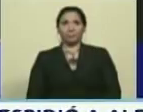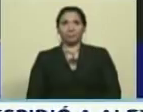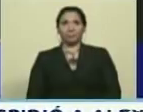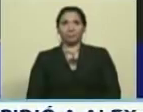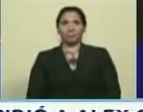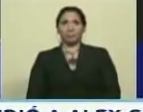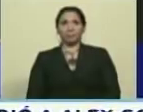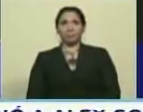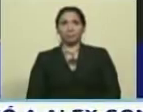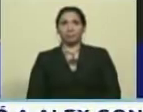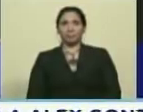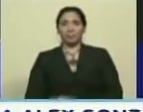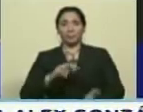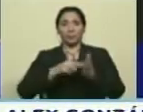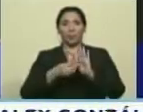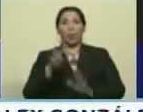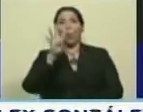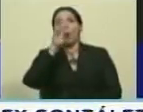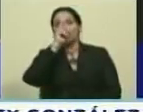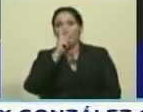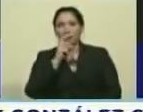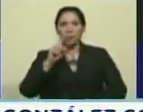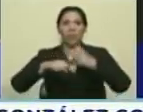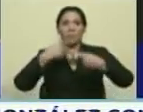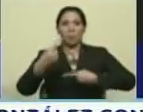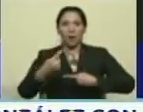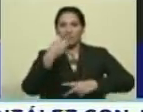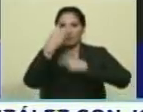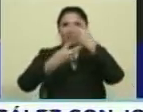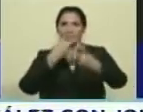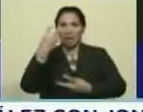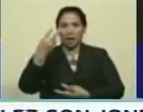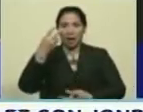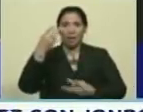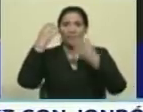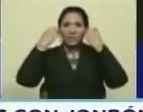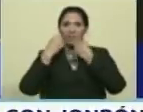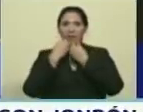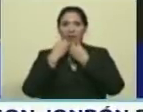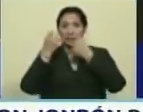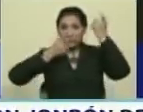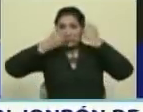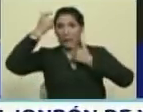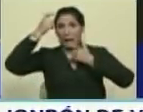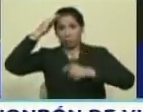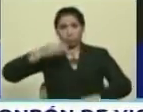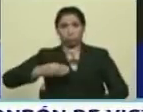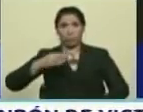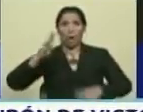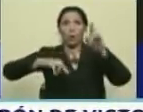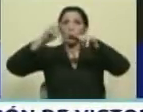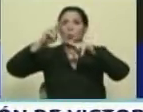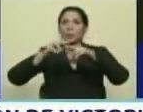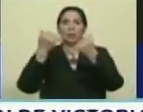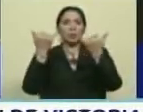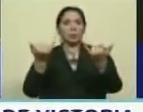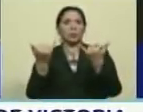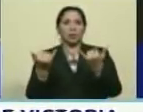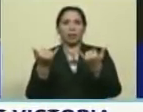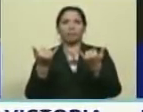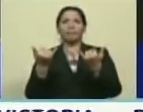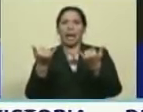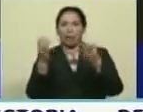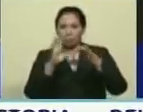Quiere decir, 4 años después de visitar a Fidel, el comandante Chávez había construido el eje de fuerza,